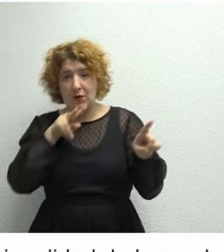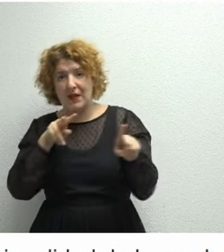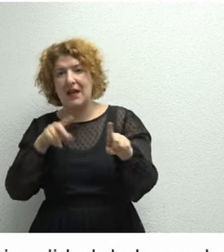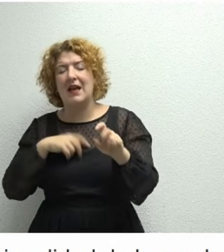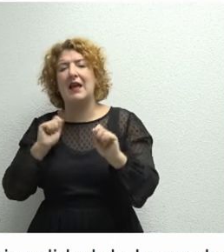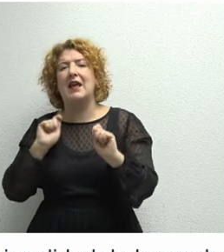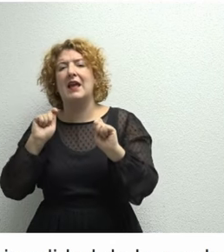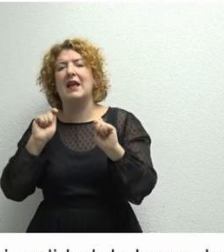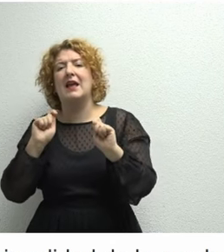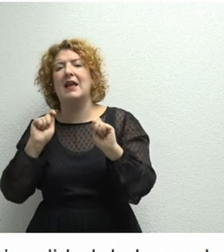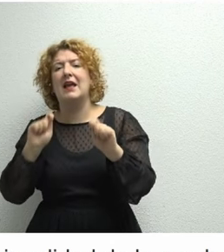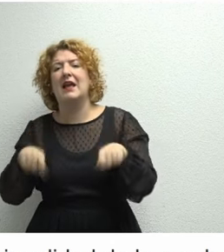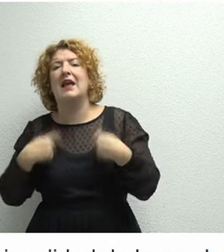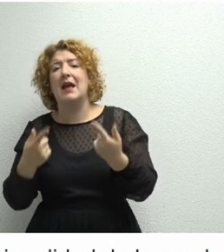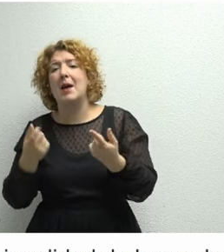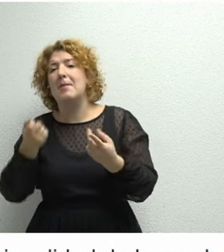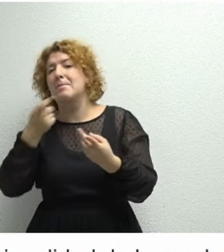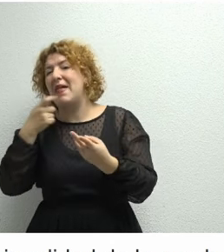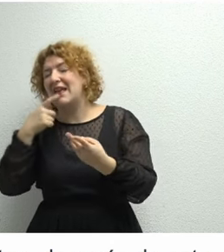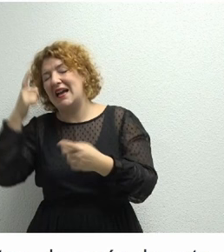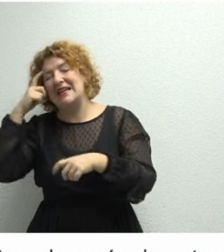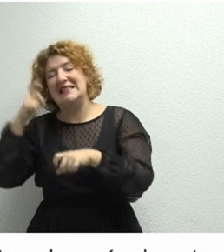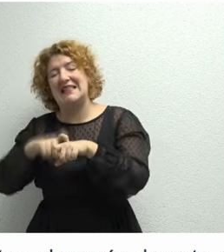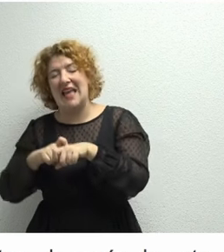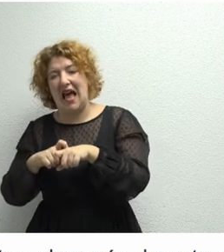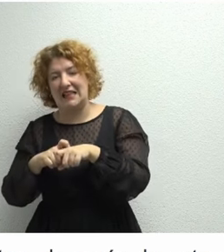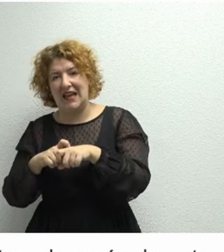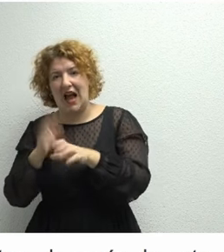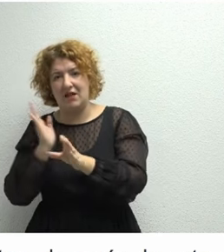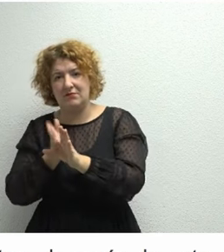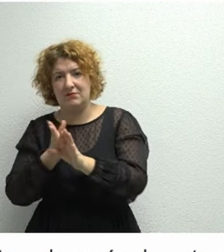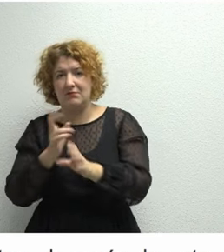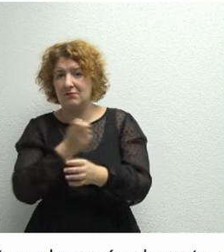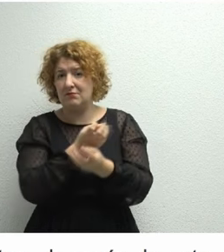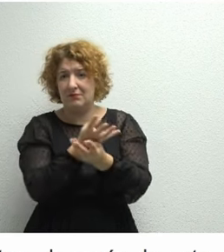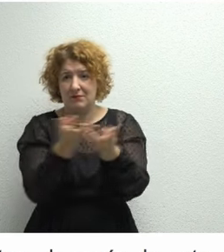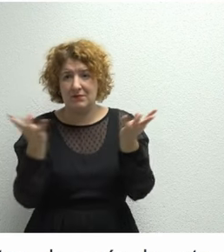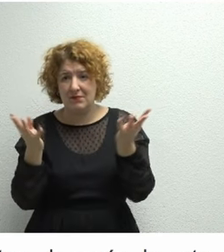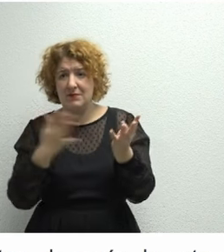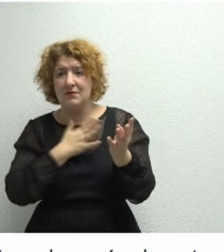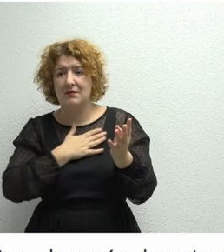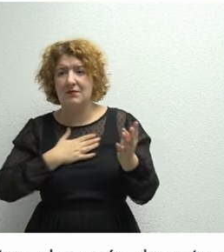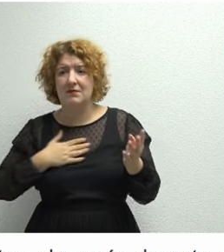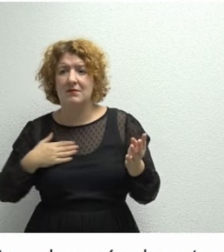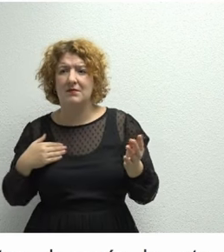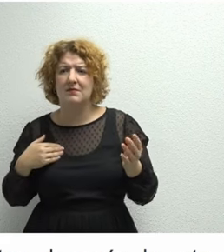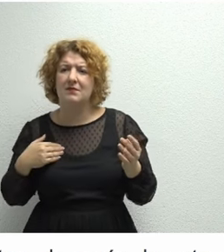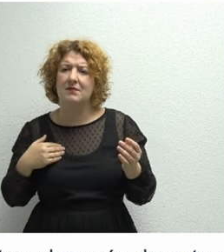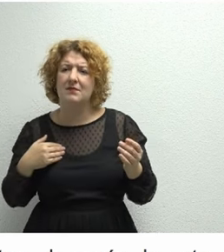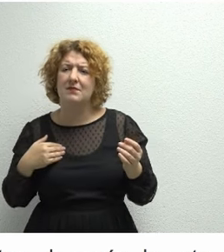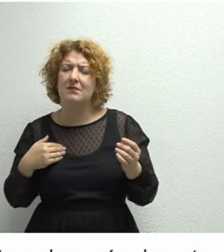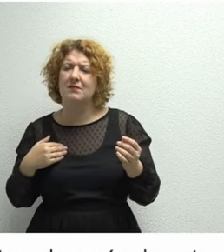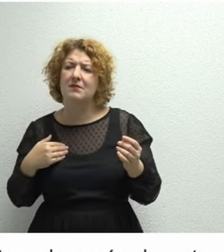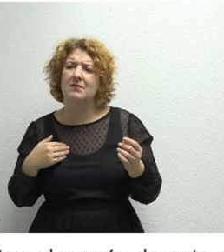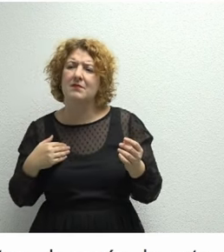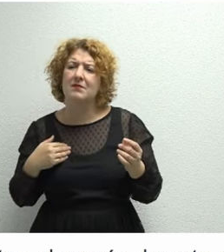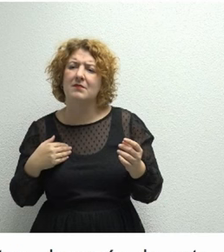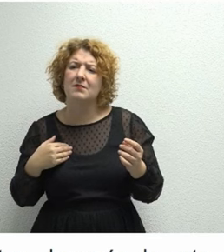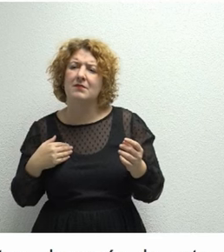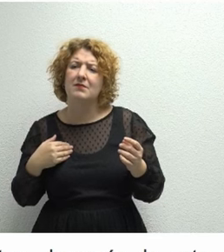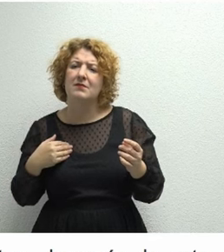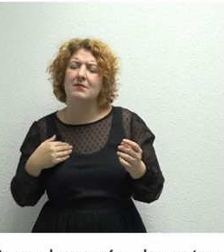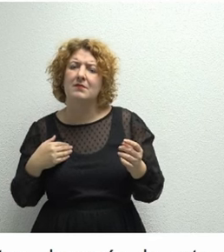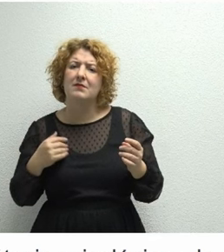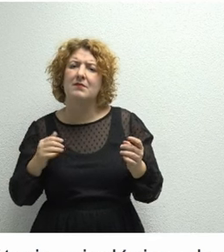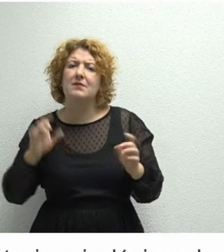ecológica la médica y la psiquiátrica aquí me gustaría hacer mención de cómo esta coordinación y comunicación